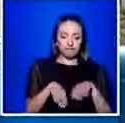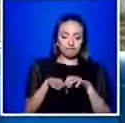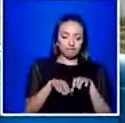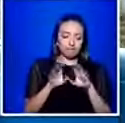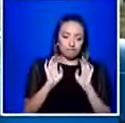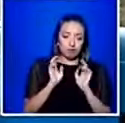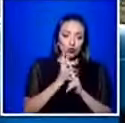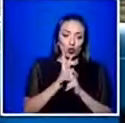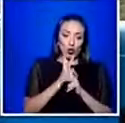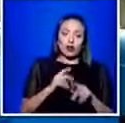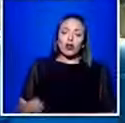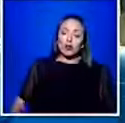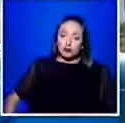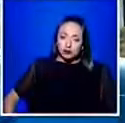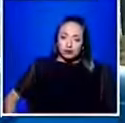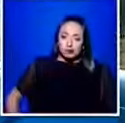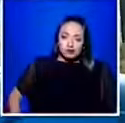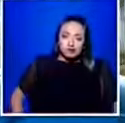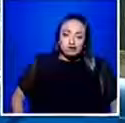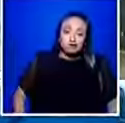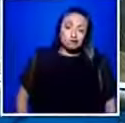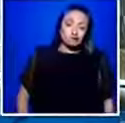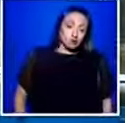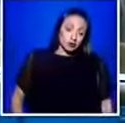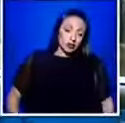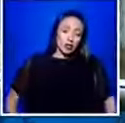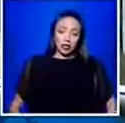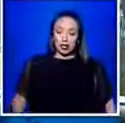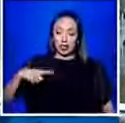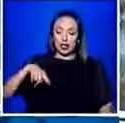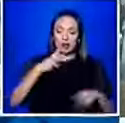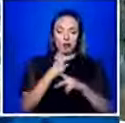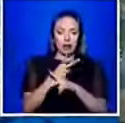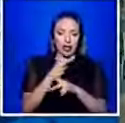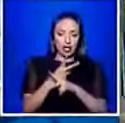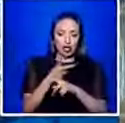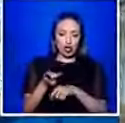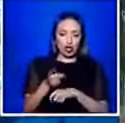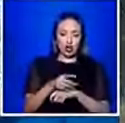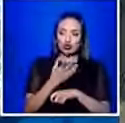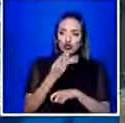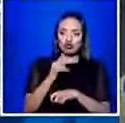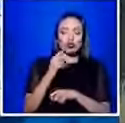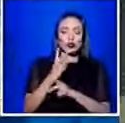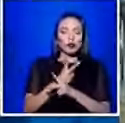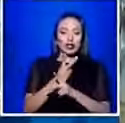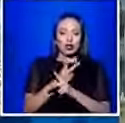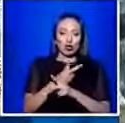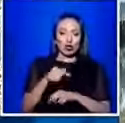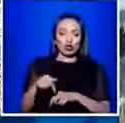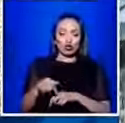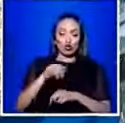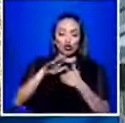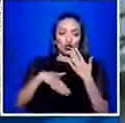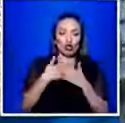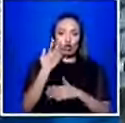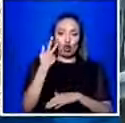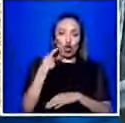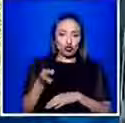hace con cuidado. Claro, aquí hay mucho peligro. En este sector se ha convertido mucho en la delincuencia al diario